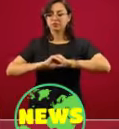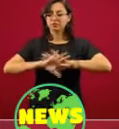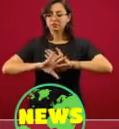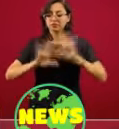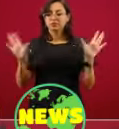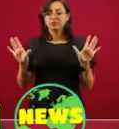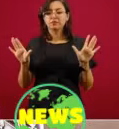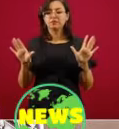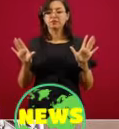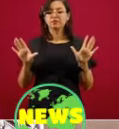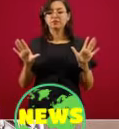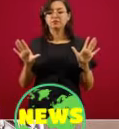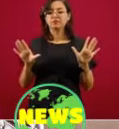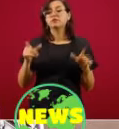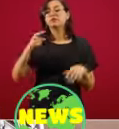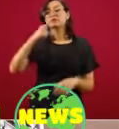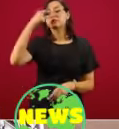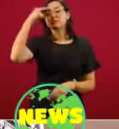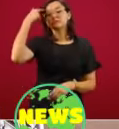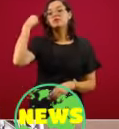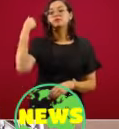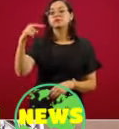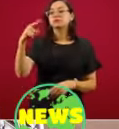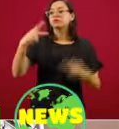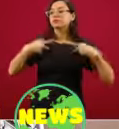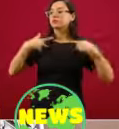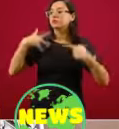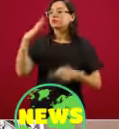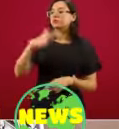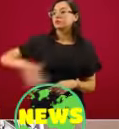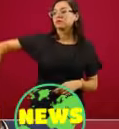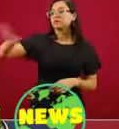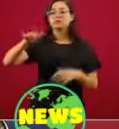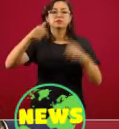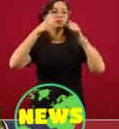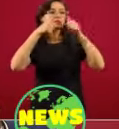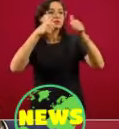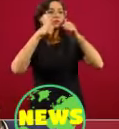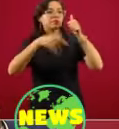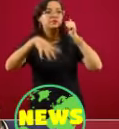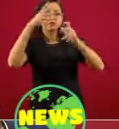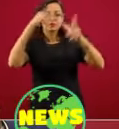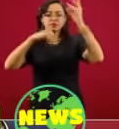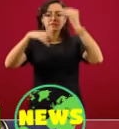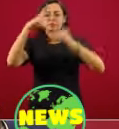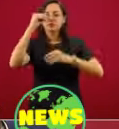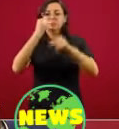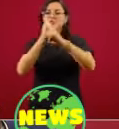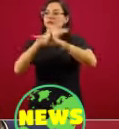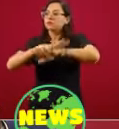sobre todo para que la gente nos ayude con la información.